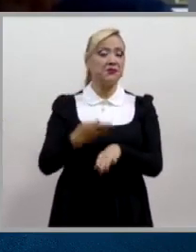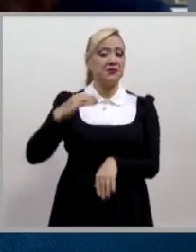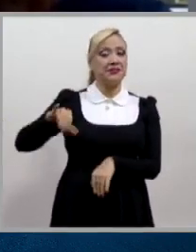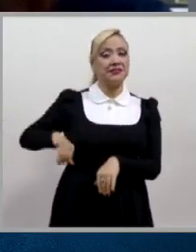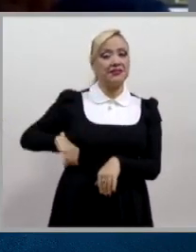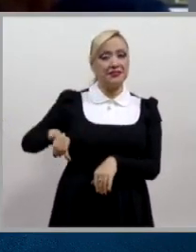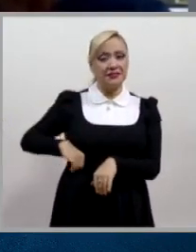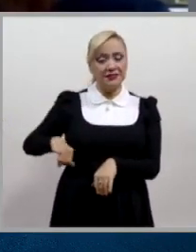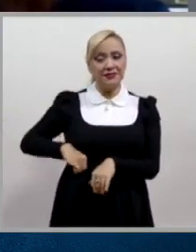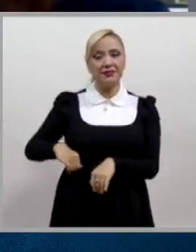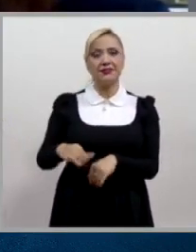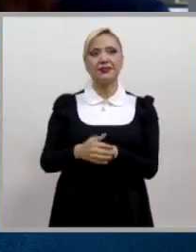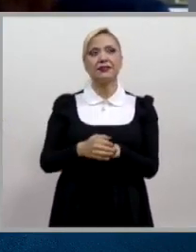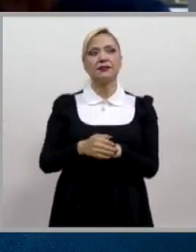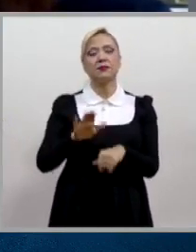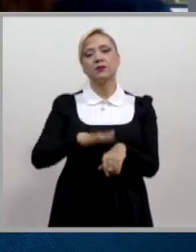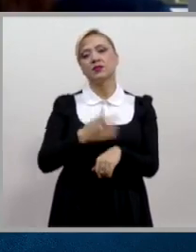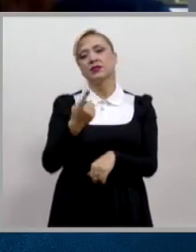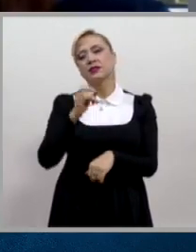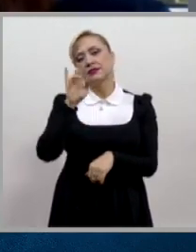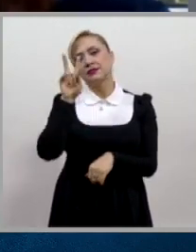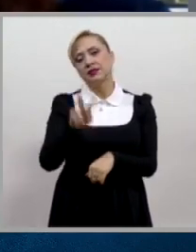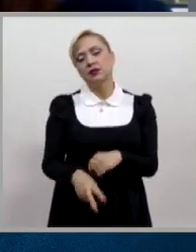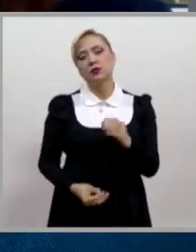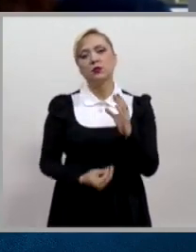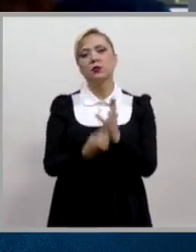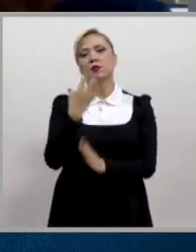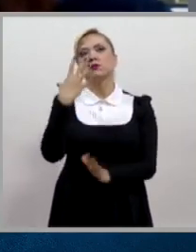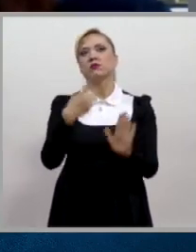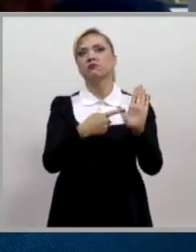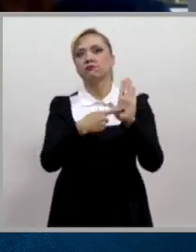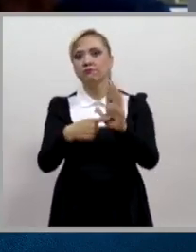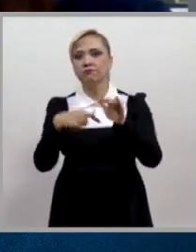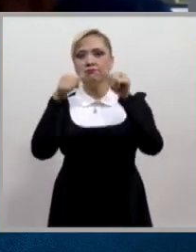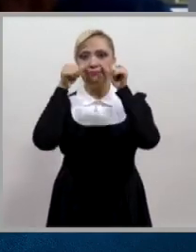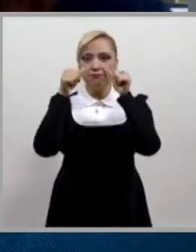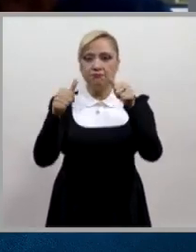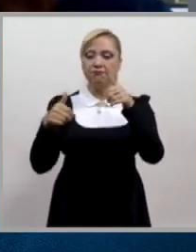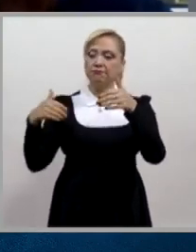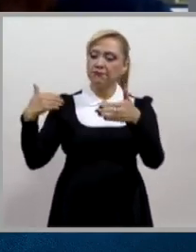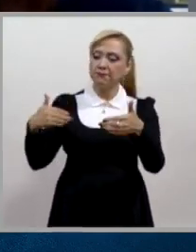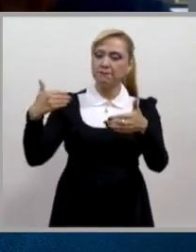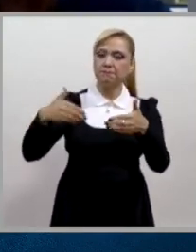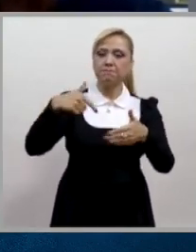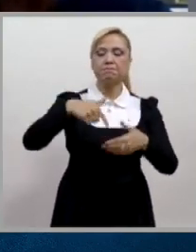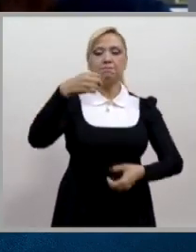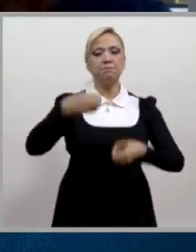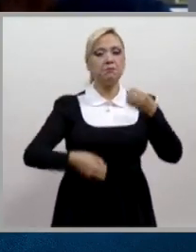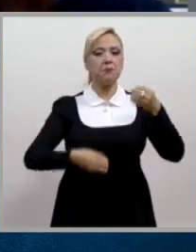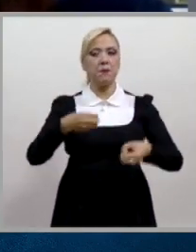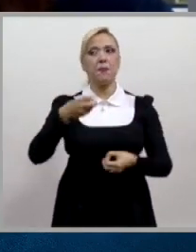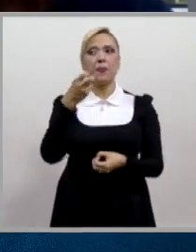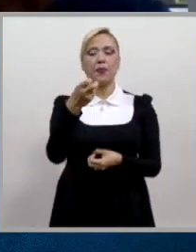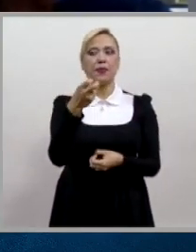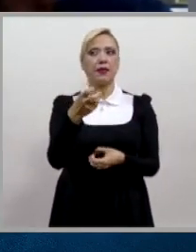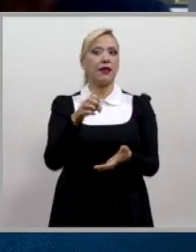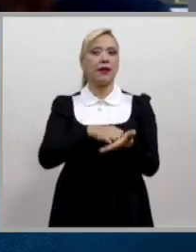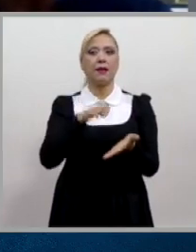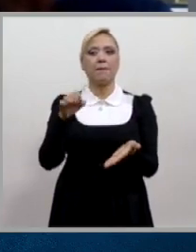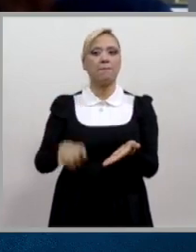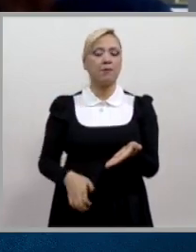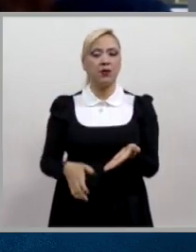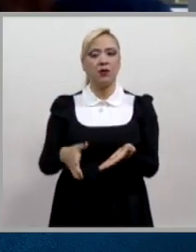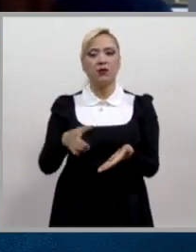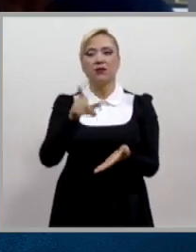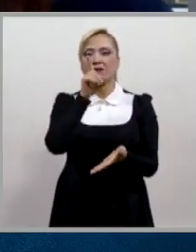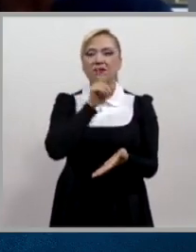es uno de los grandes retos, ¿no? Porque también con esta nueva visibilidad y atención que ha venido al Poder Judicial, también se ha desatado, por ejemplo, fake news,